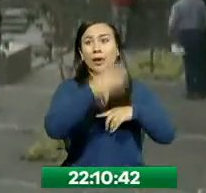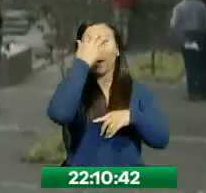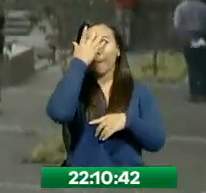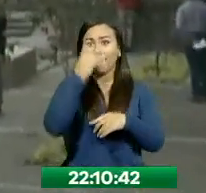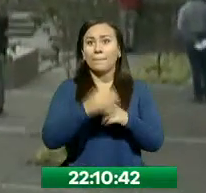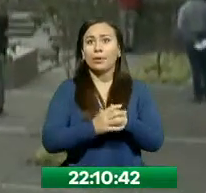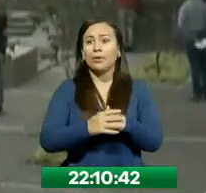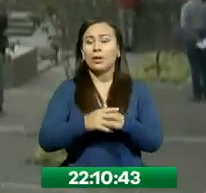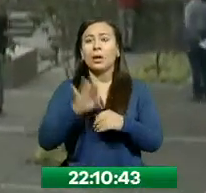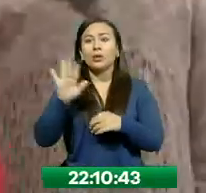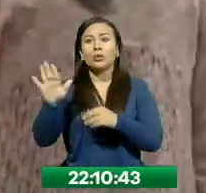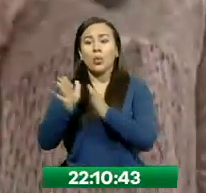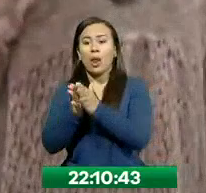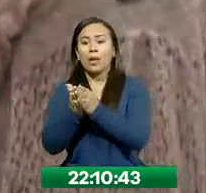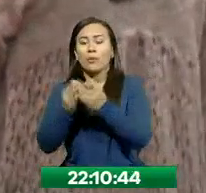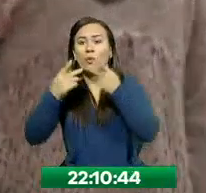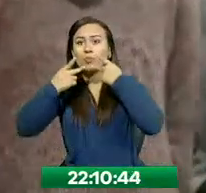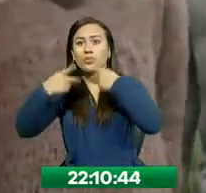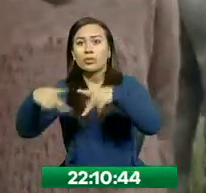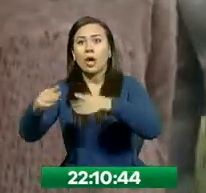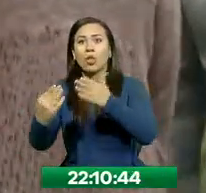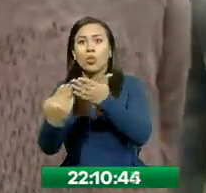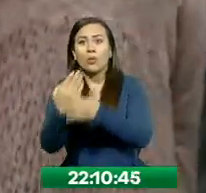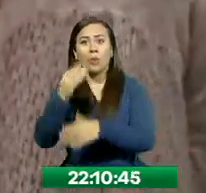un lanzamiento de su libro en la ciudad de Cuenca.